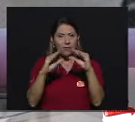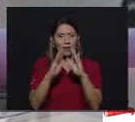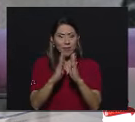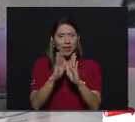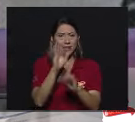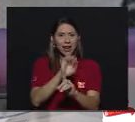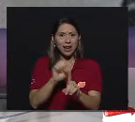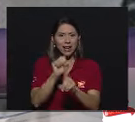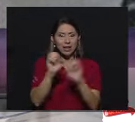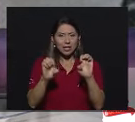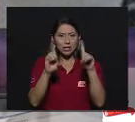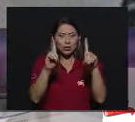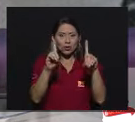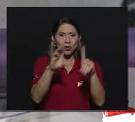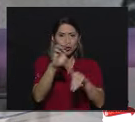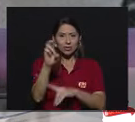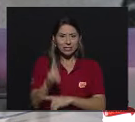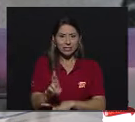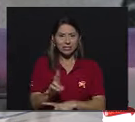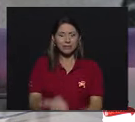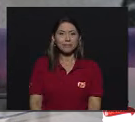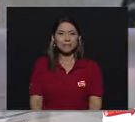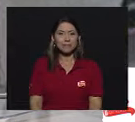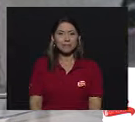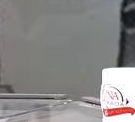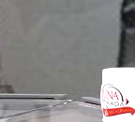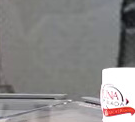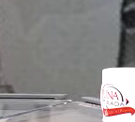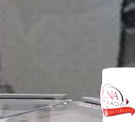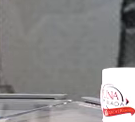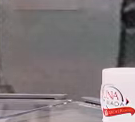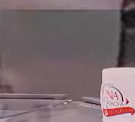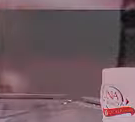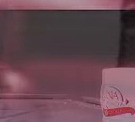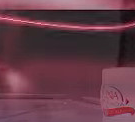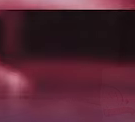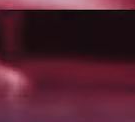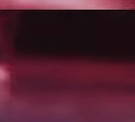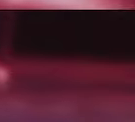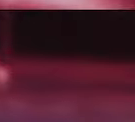sexto informe del estado de la educación en Costa Rica. Quédese con nosotros que ya volvemos.